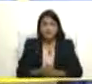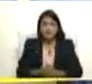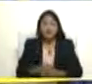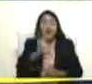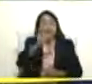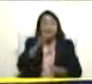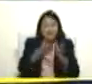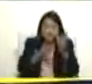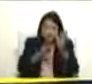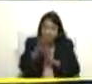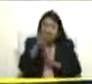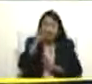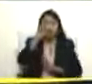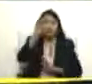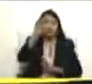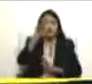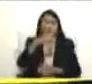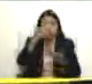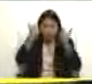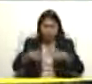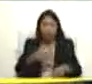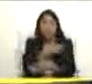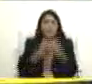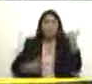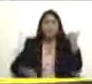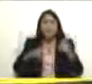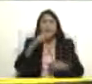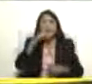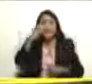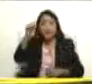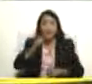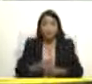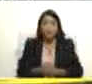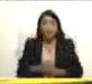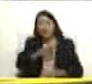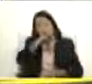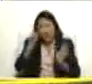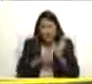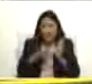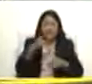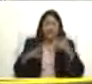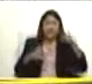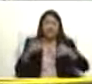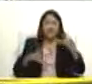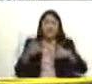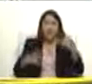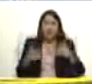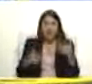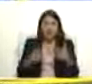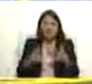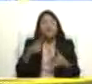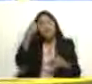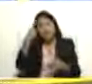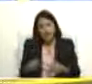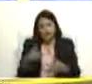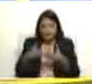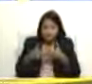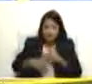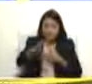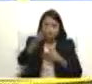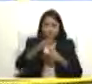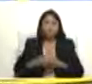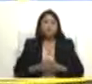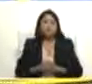rumbo que como jefe de Estado tomaré en todas mis acciones y en todas nuestras acciones de aquí en